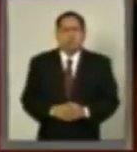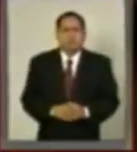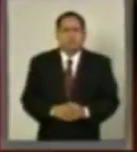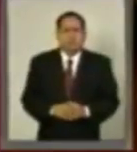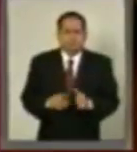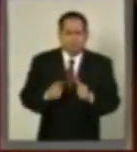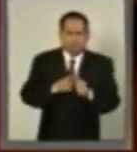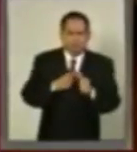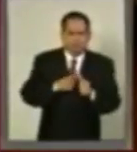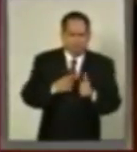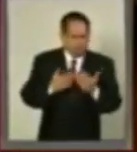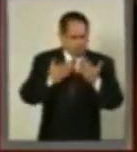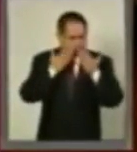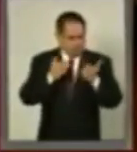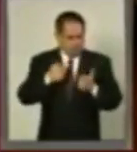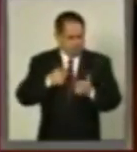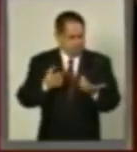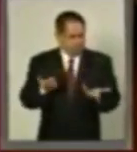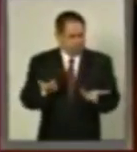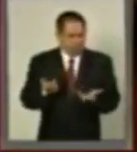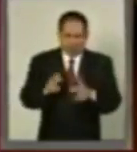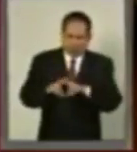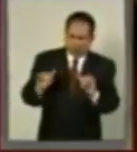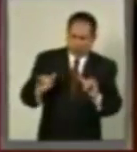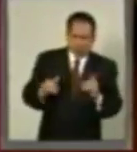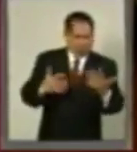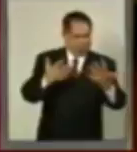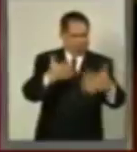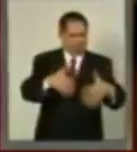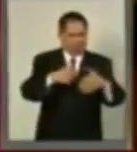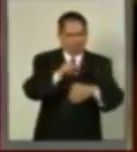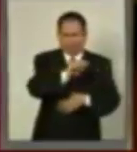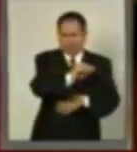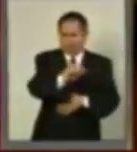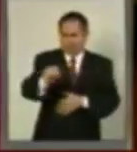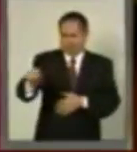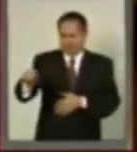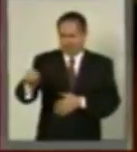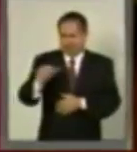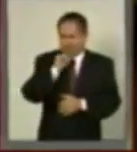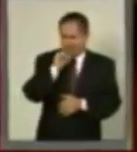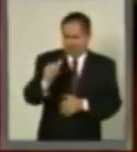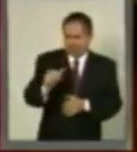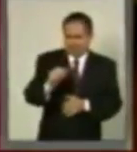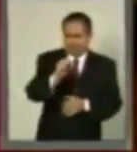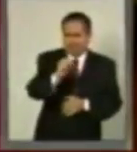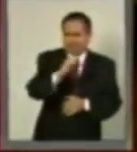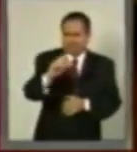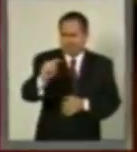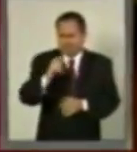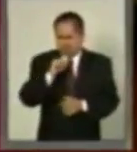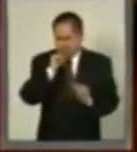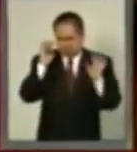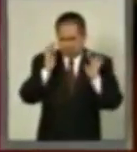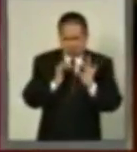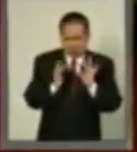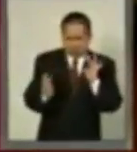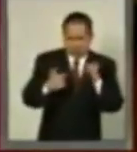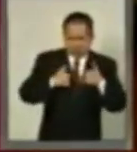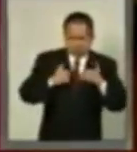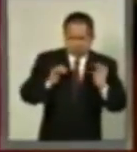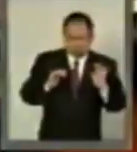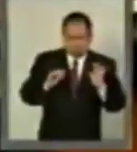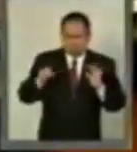Primero decir que no tengo nada que ver con ninguna de estas áreas como SCT y otras que